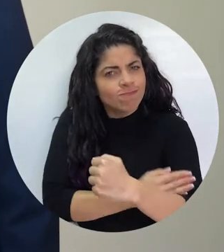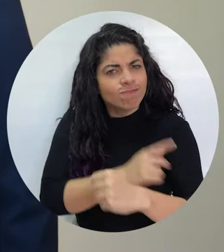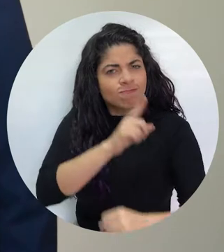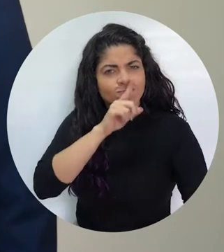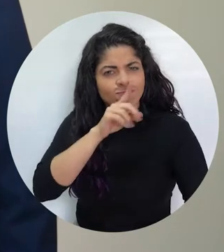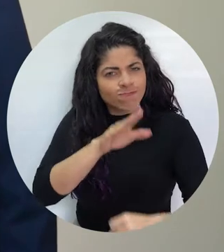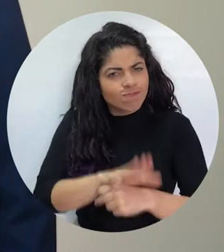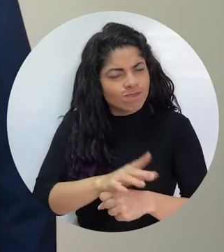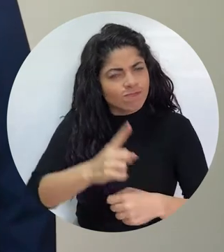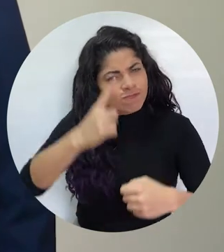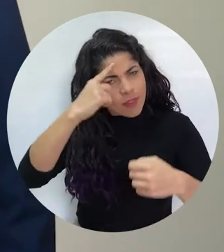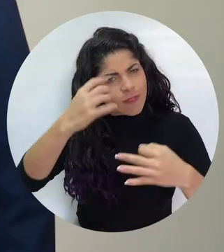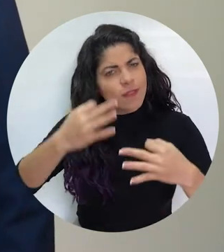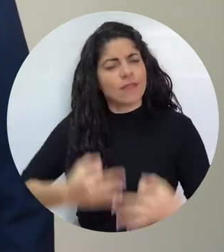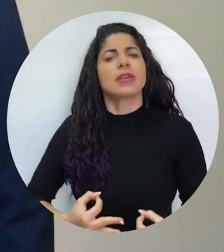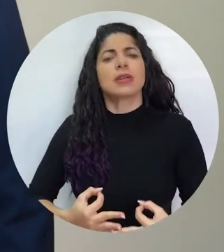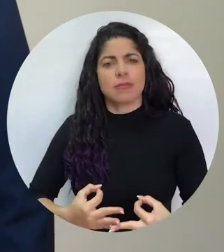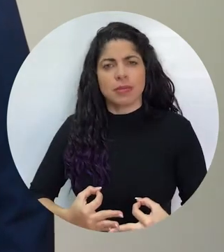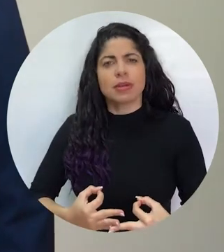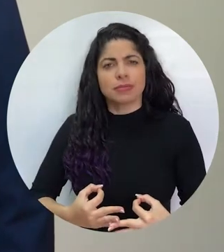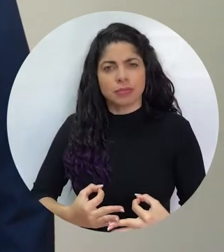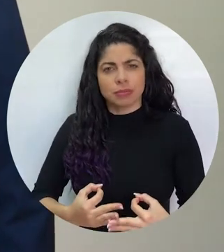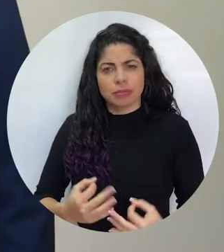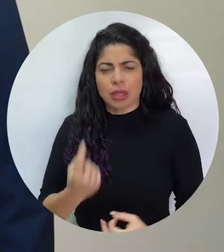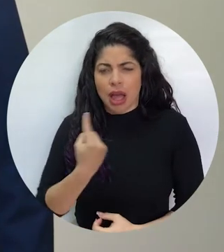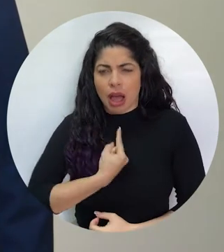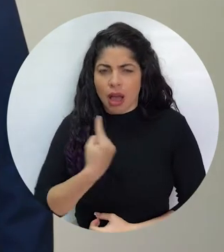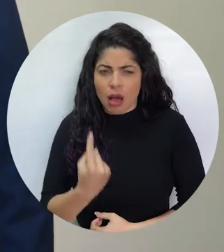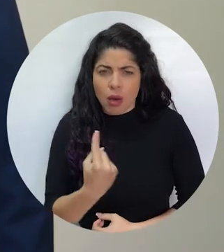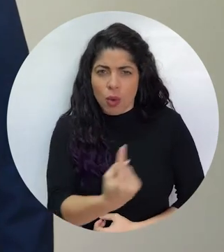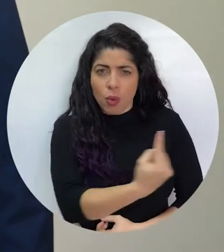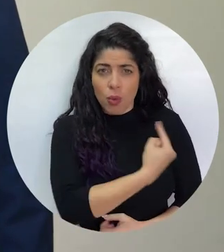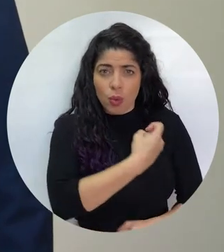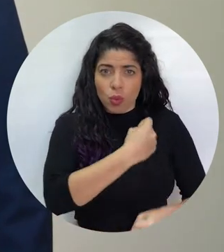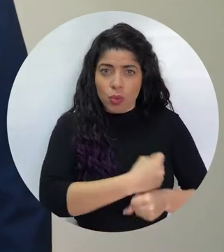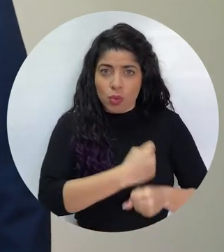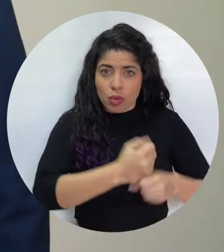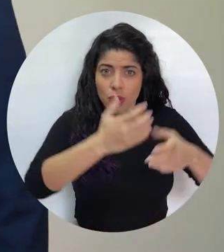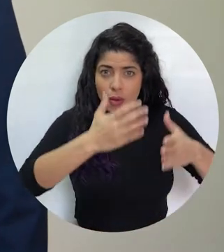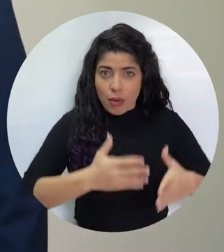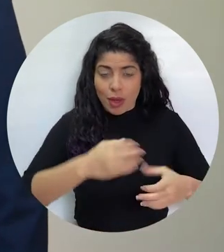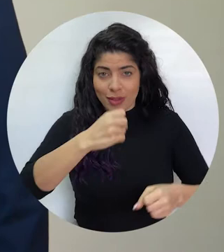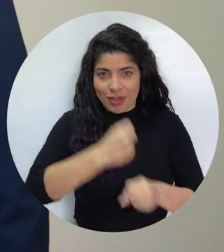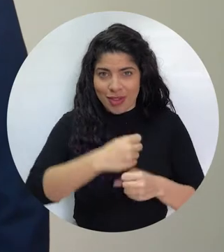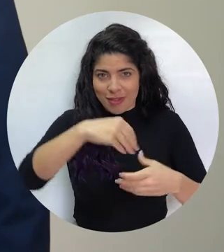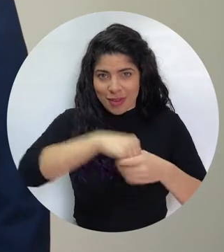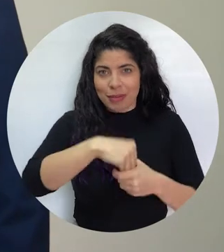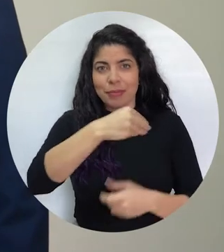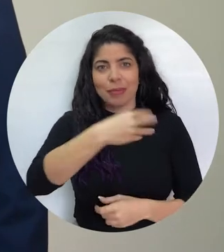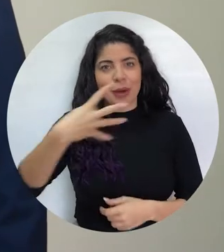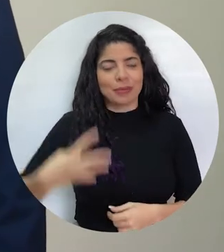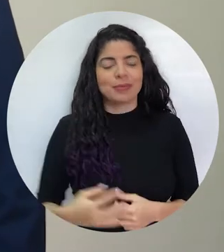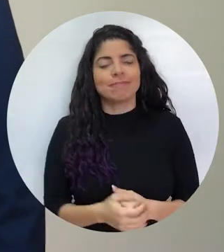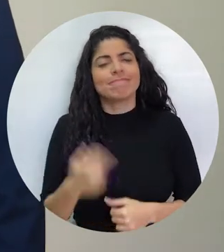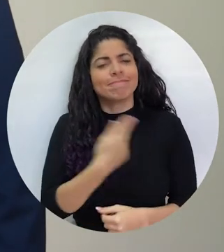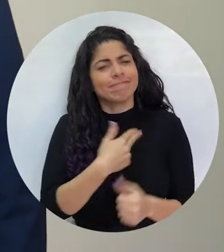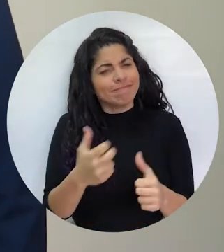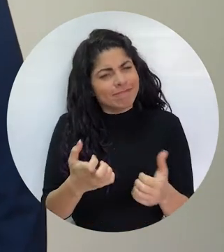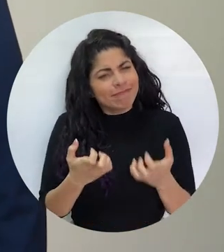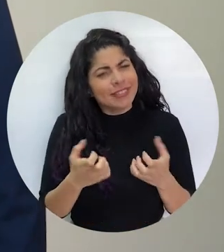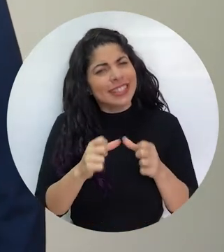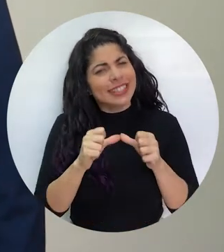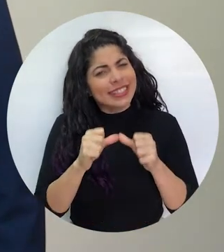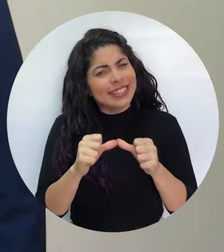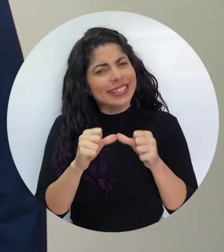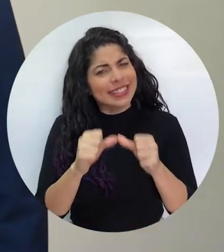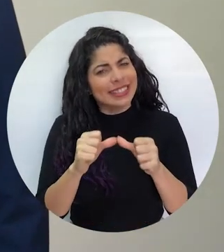y el compromiso firme de cada una y cada uno de los trabajadores del MOP. Queremos